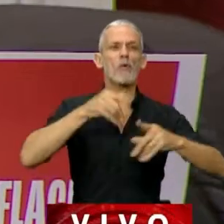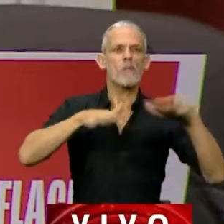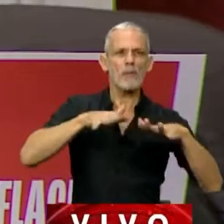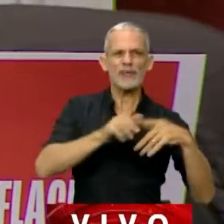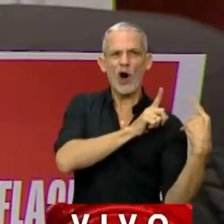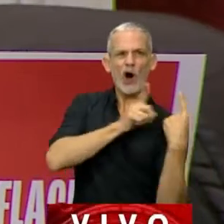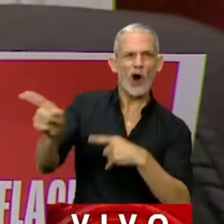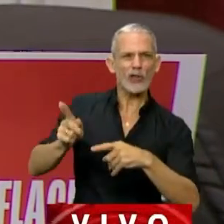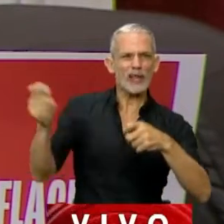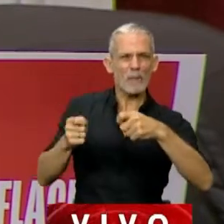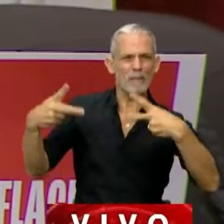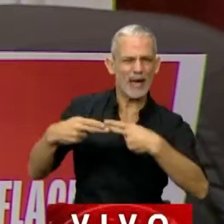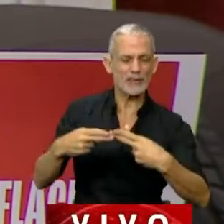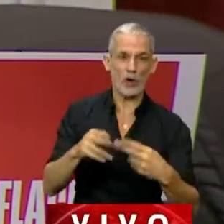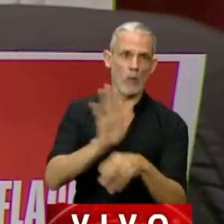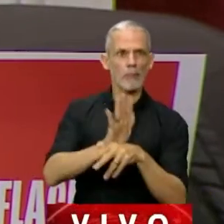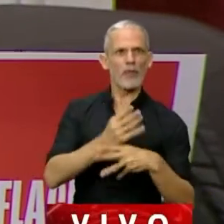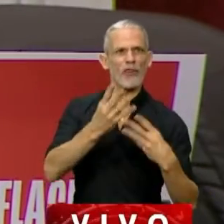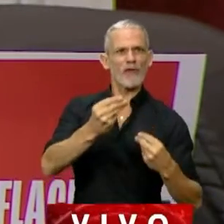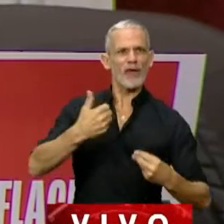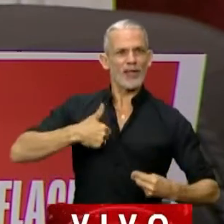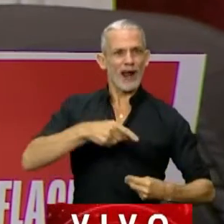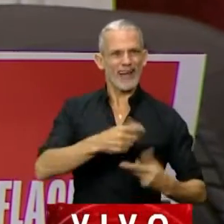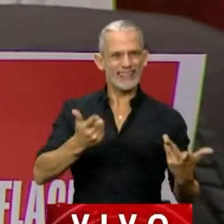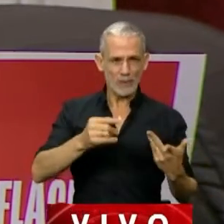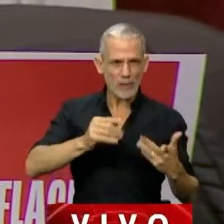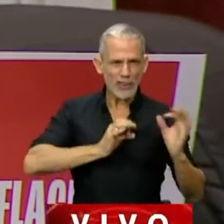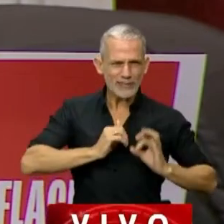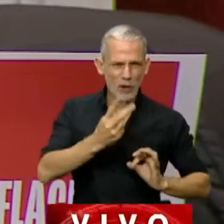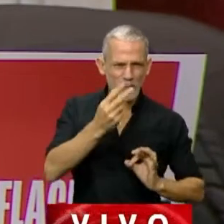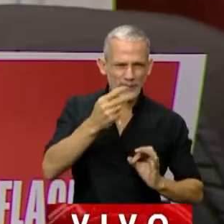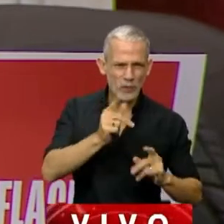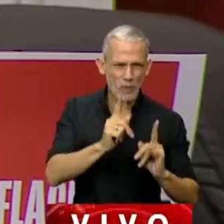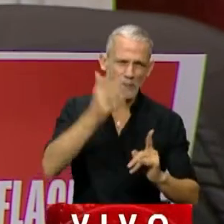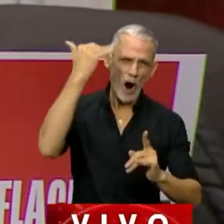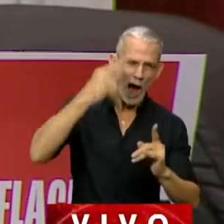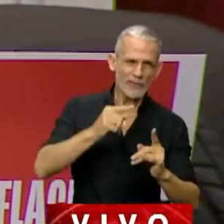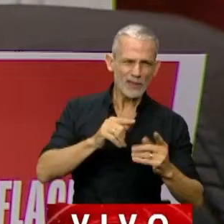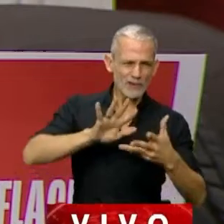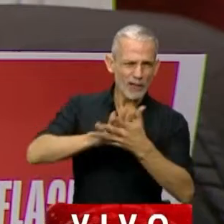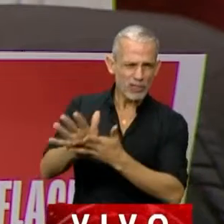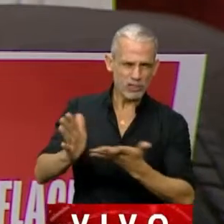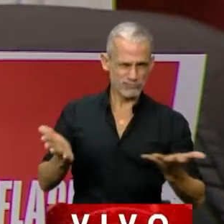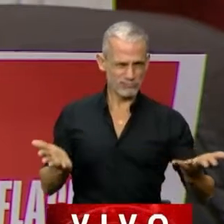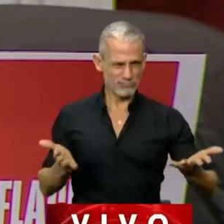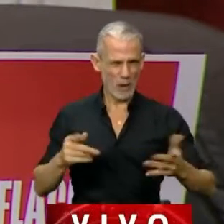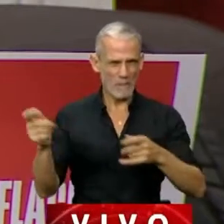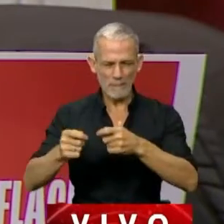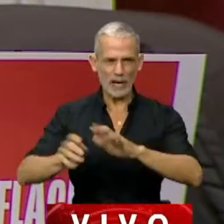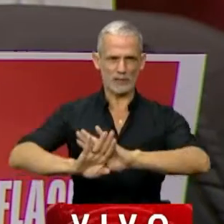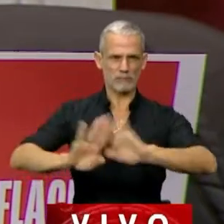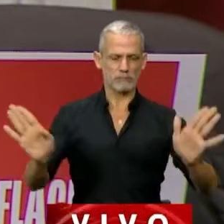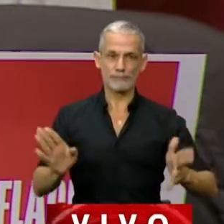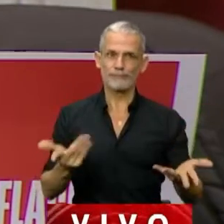una especie de banda de la Liga Patriótica nada más que del siglo XXI. Una situación que no solo revela